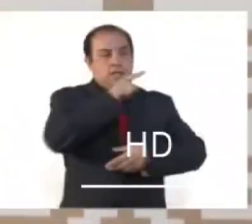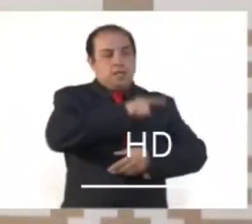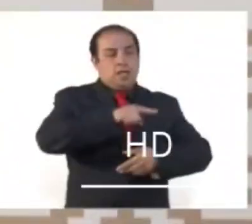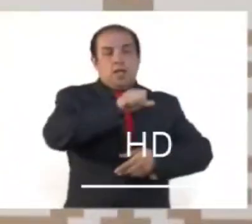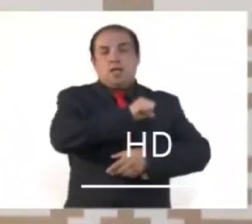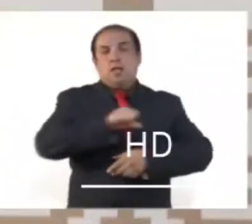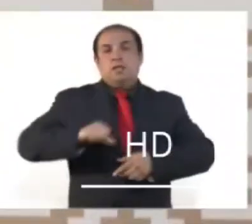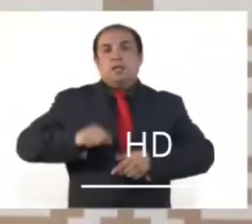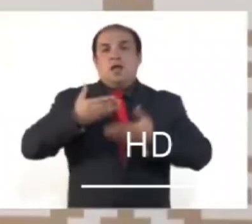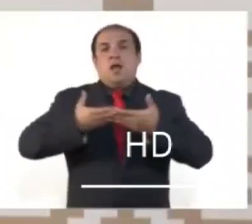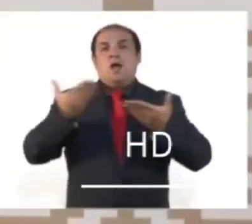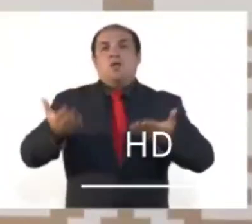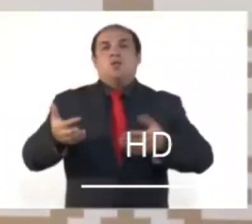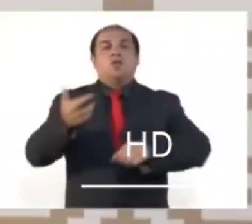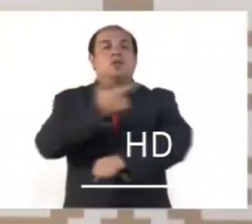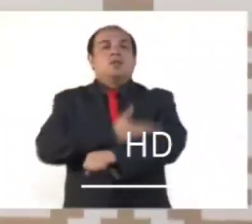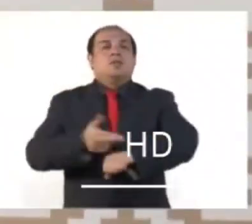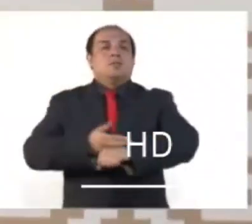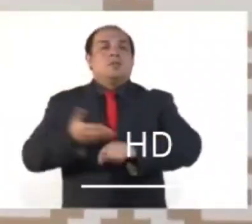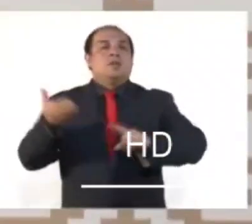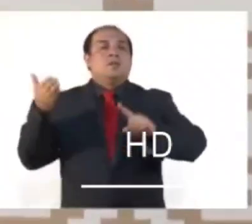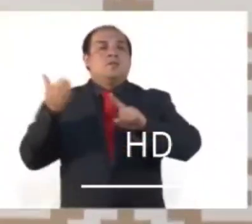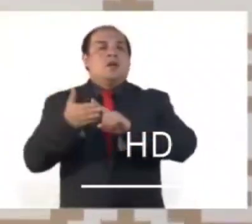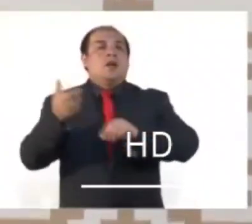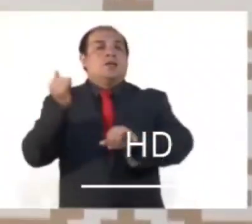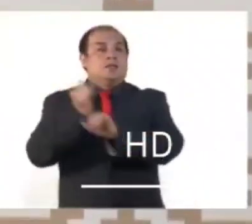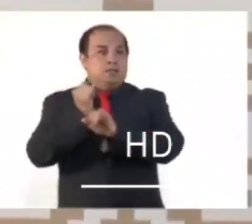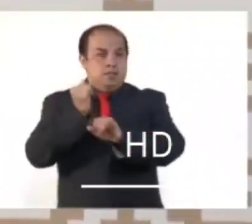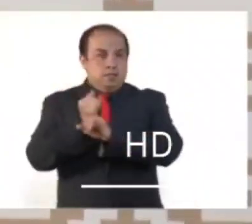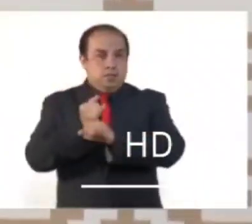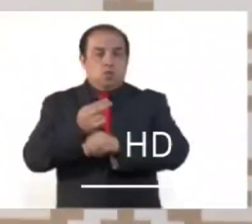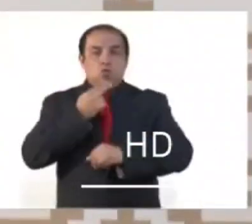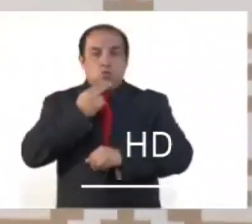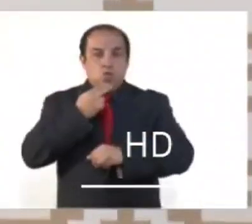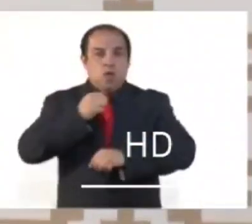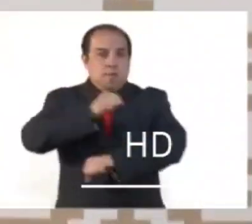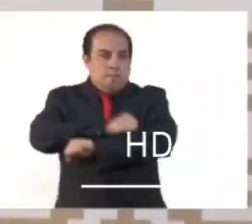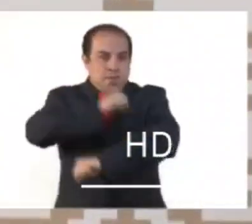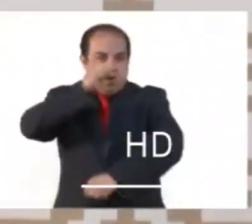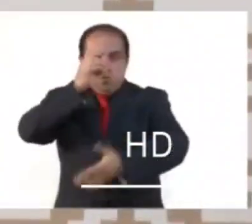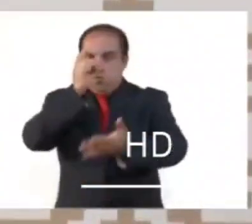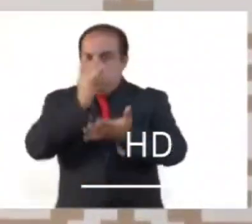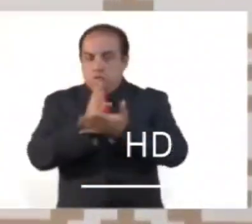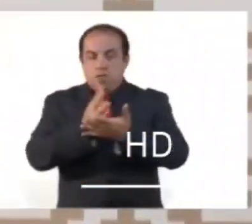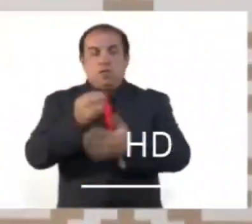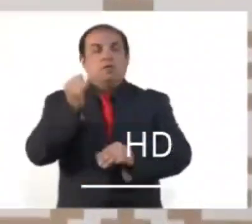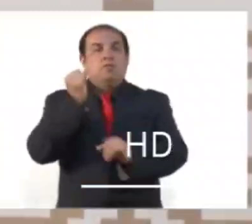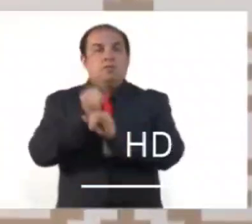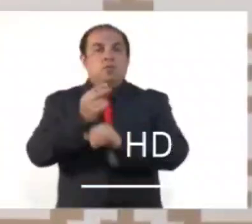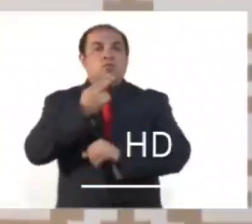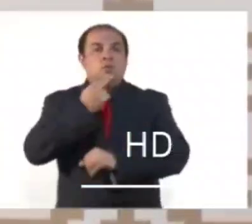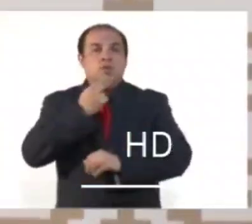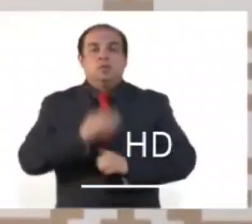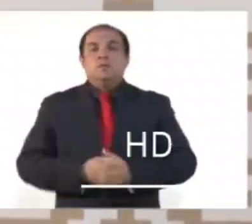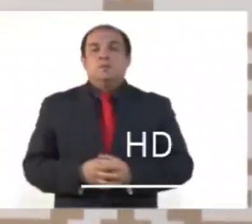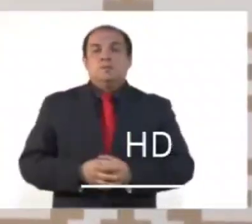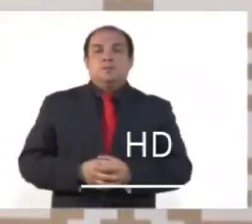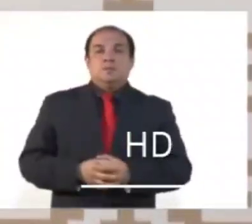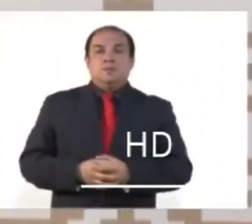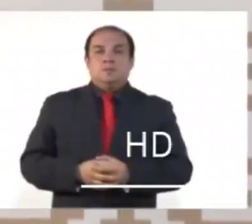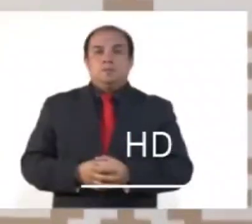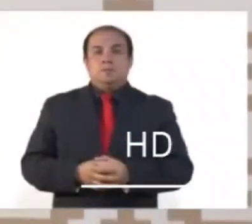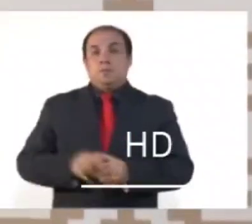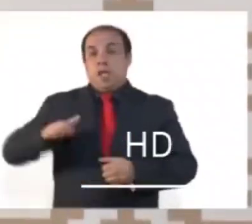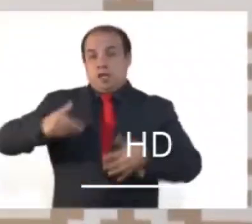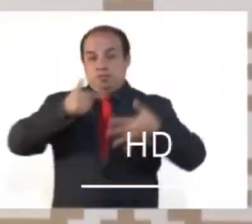alcaldías serán ahora digitales mediante una ventanilla única digital. Con